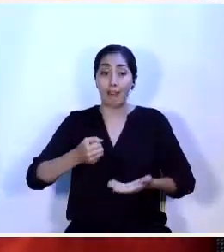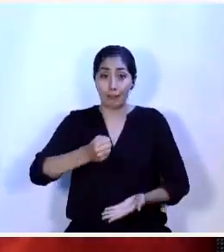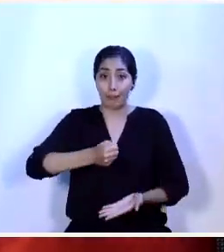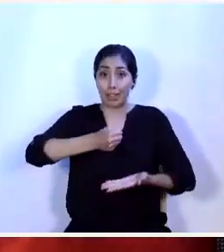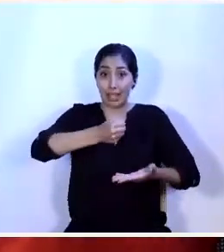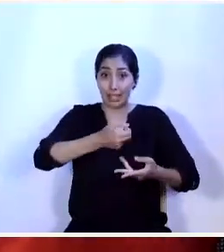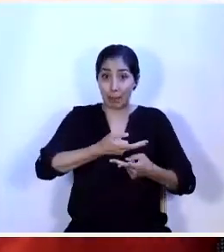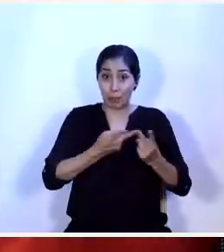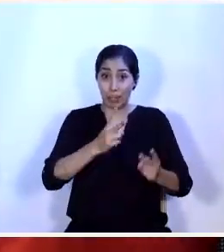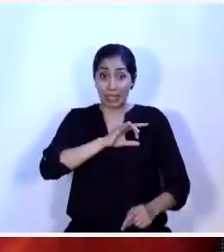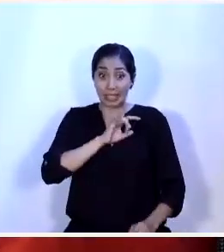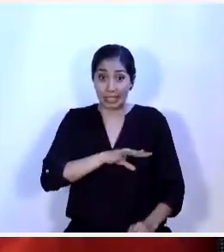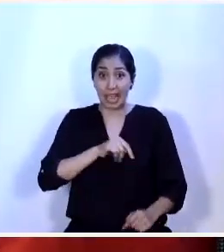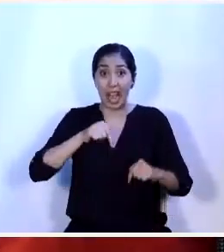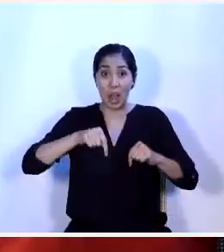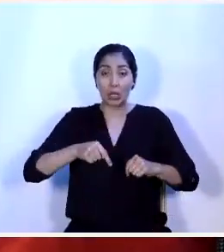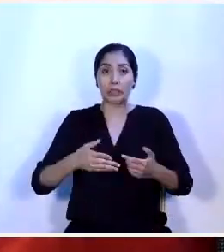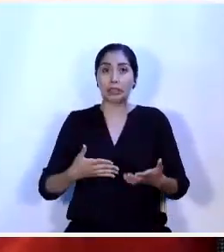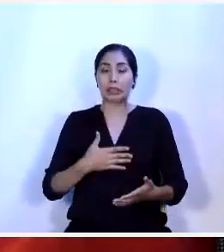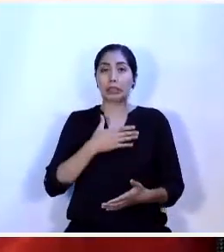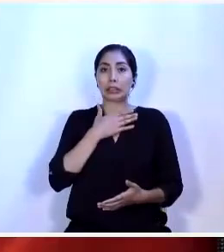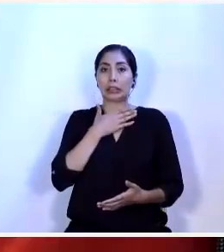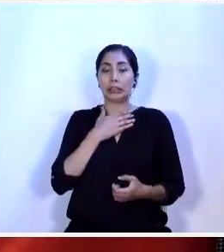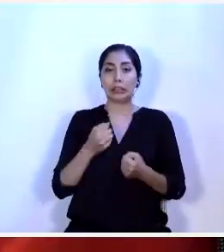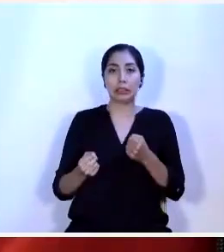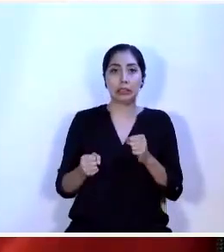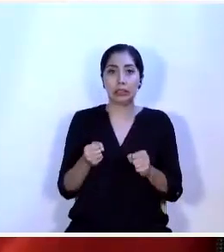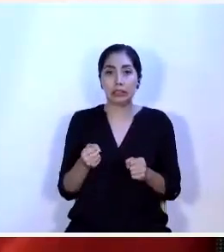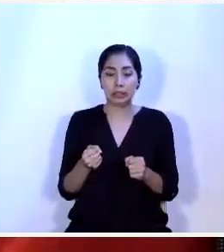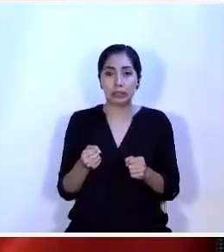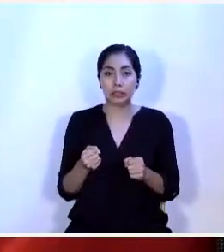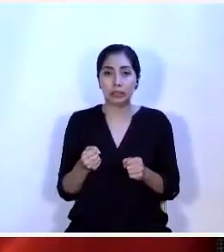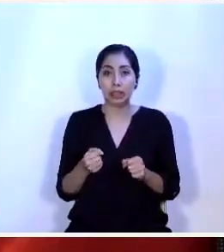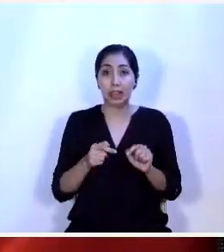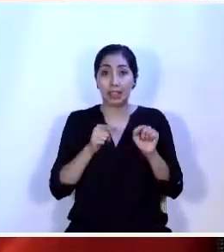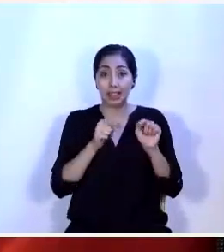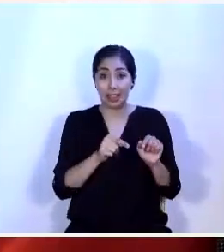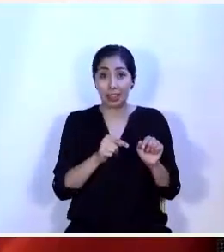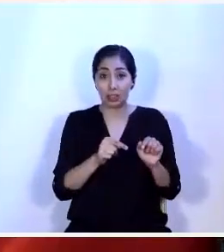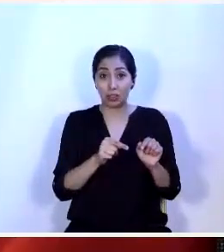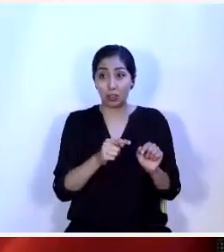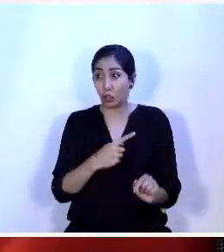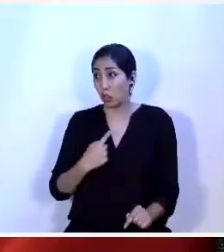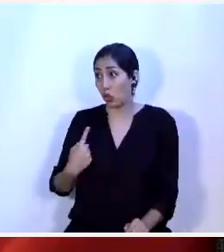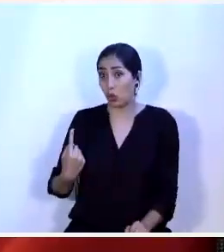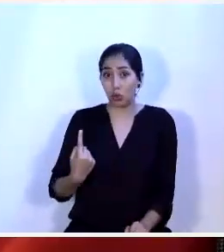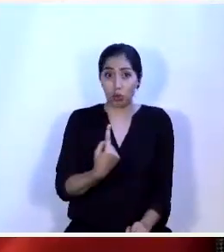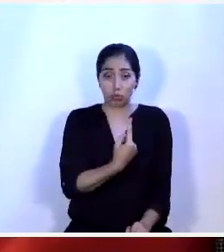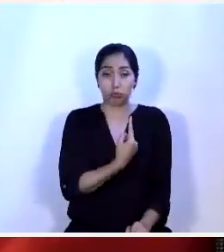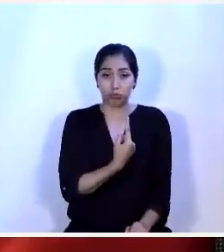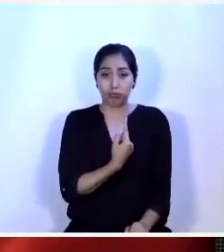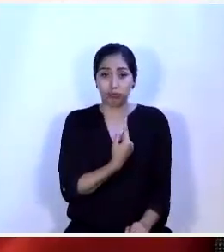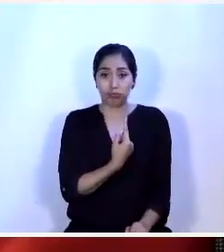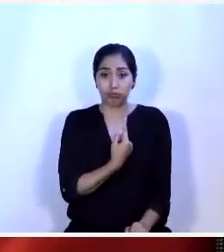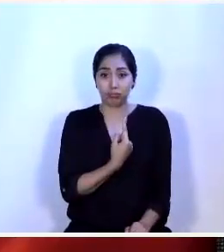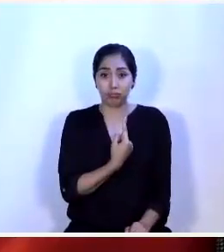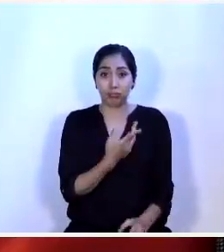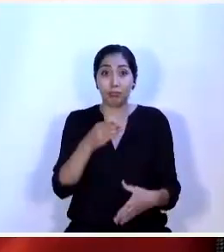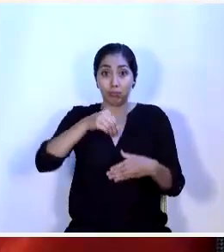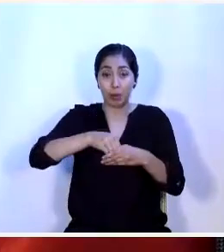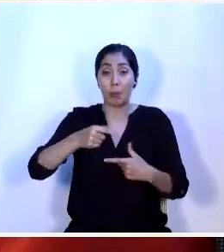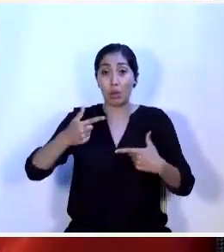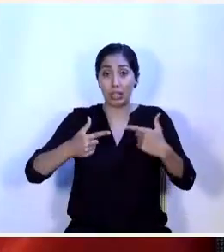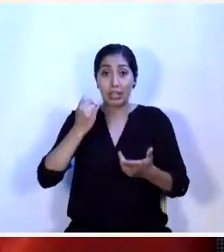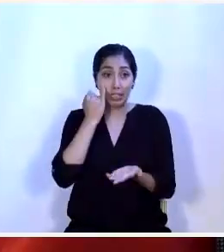día están estresadas. Y de eso, todos quienes somos actores de la política institucional, y